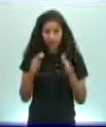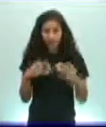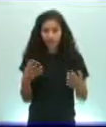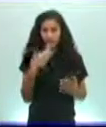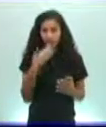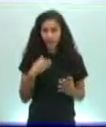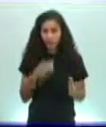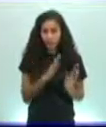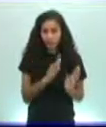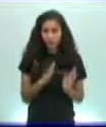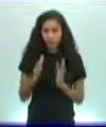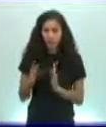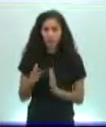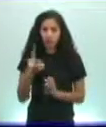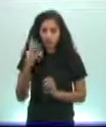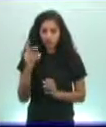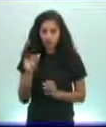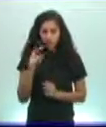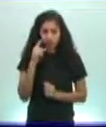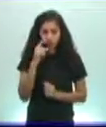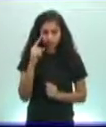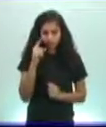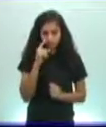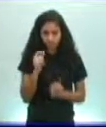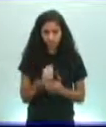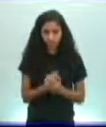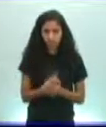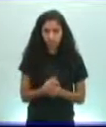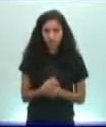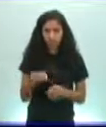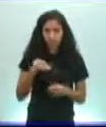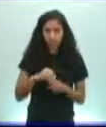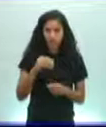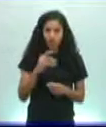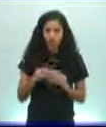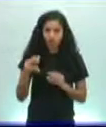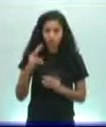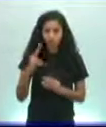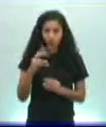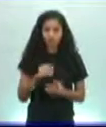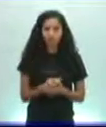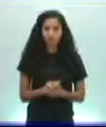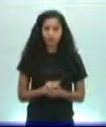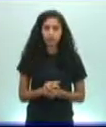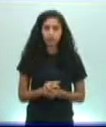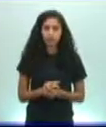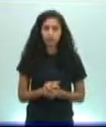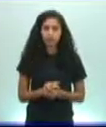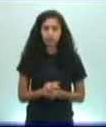cómo se organizan los números y sus cuadrados en la tabla de cuadrados.